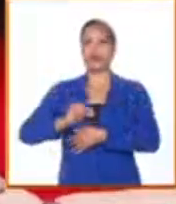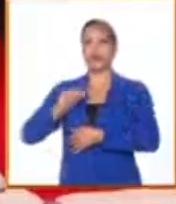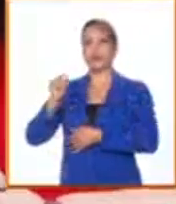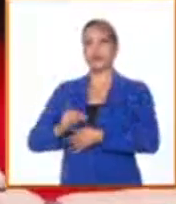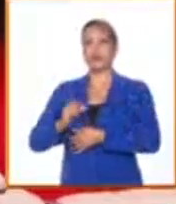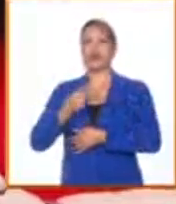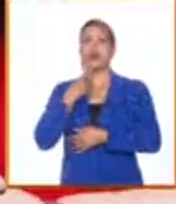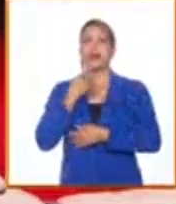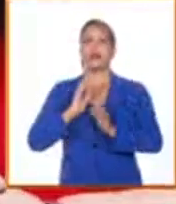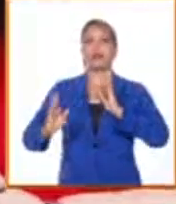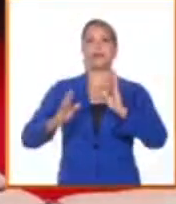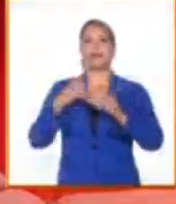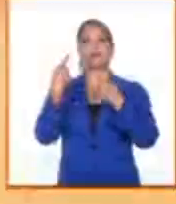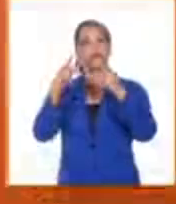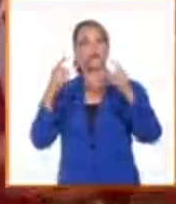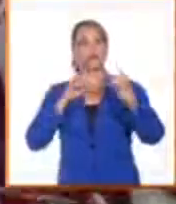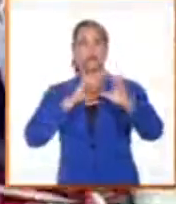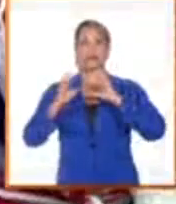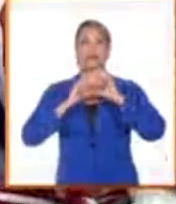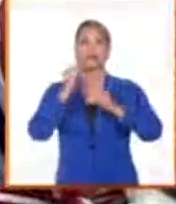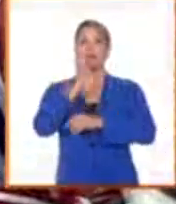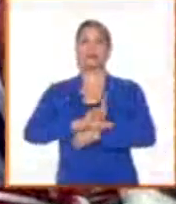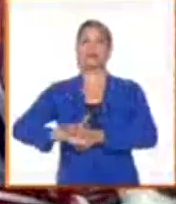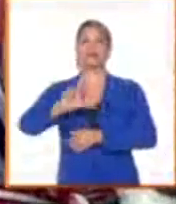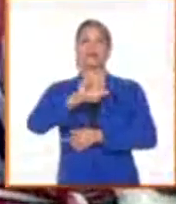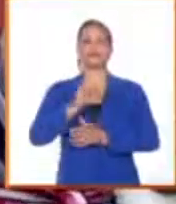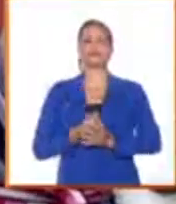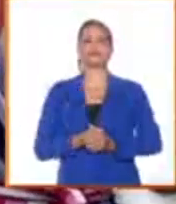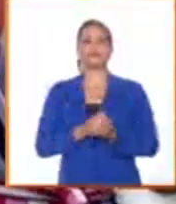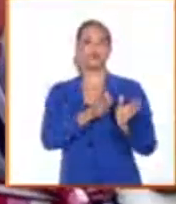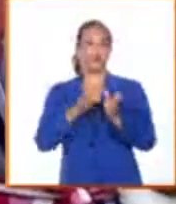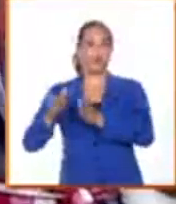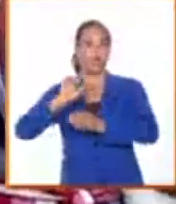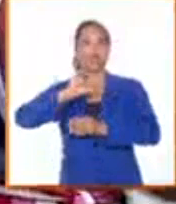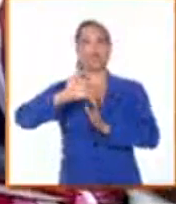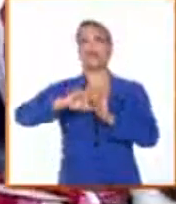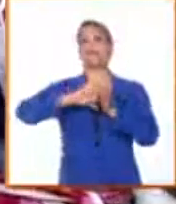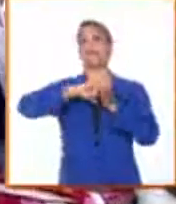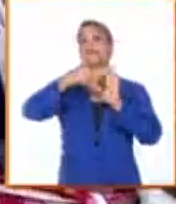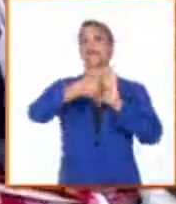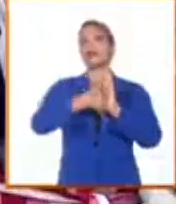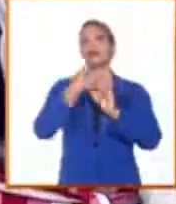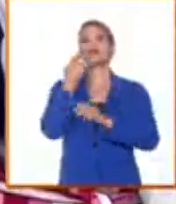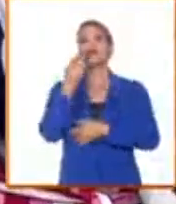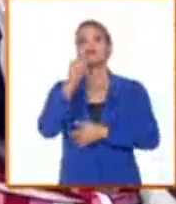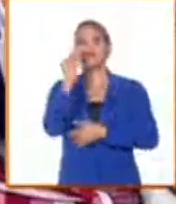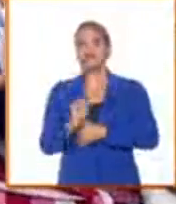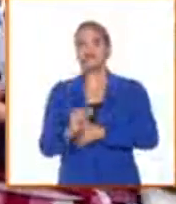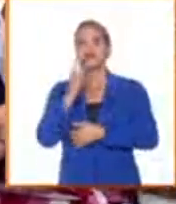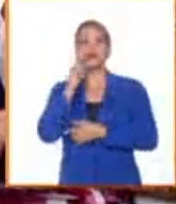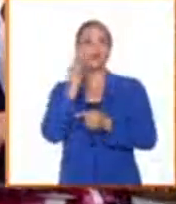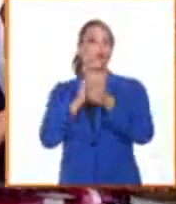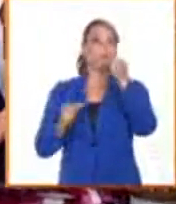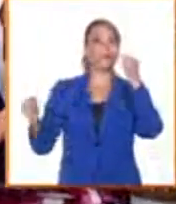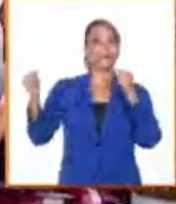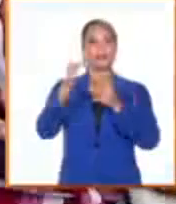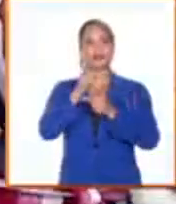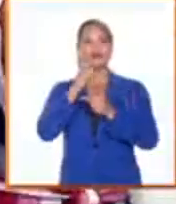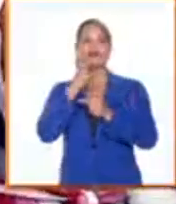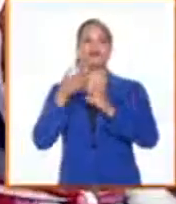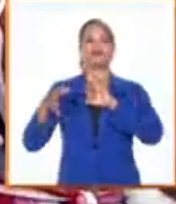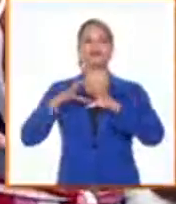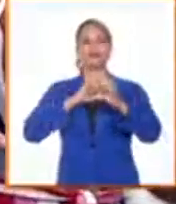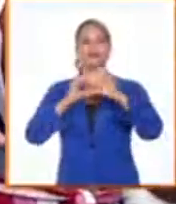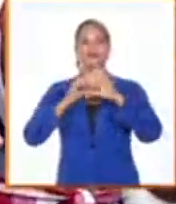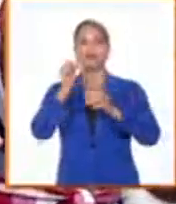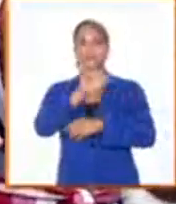campo profesional de la comunicación social. El proyecto reconoce a las personas como sujetos principales de los procesos de comunicación social